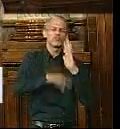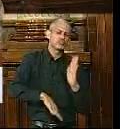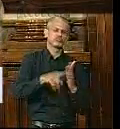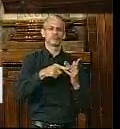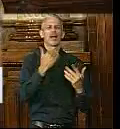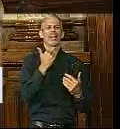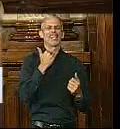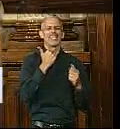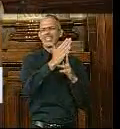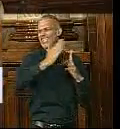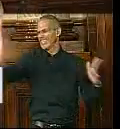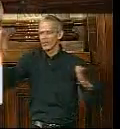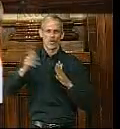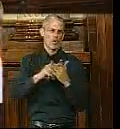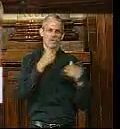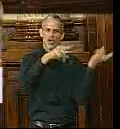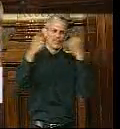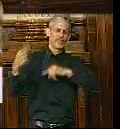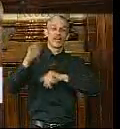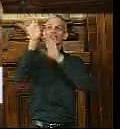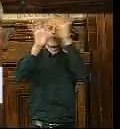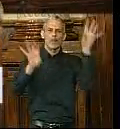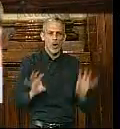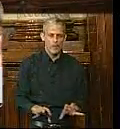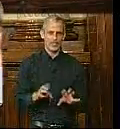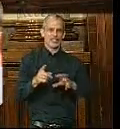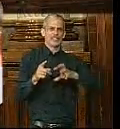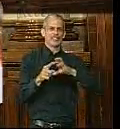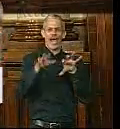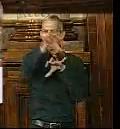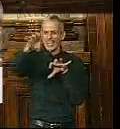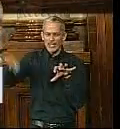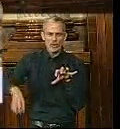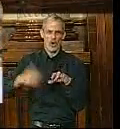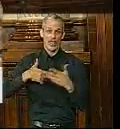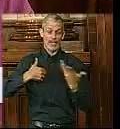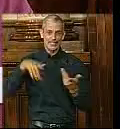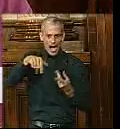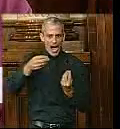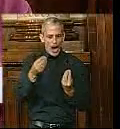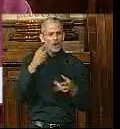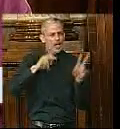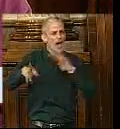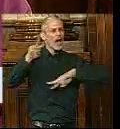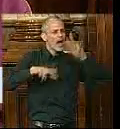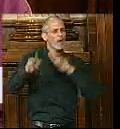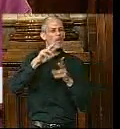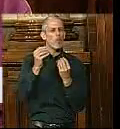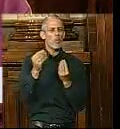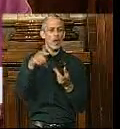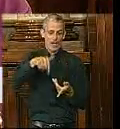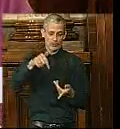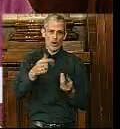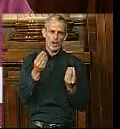leer autores de las distintas provincias, de las distintas regiones del país. Eso es lo que estamos con misiones también